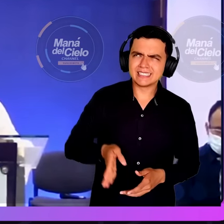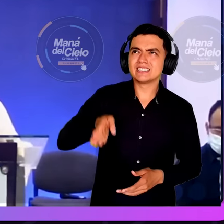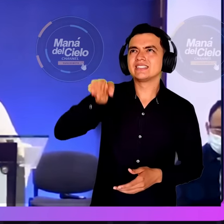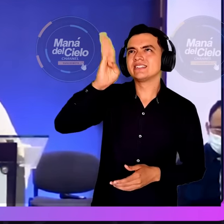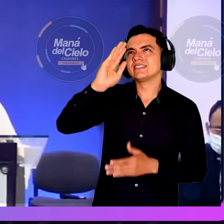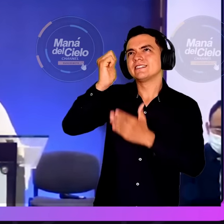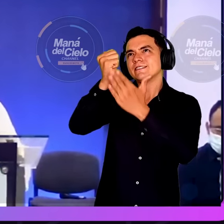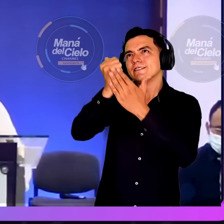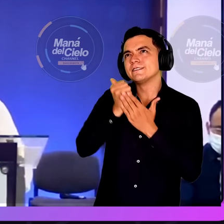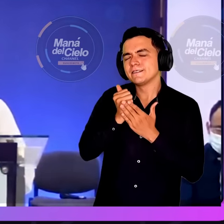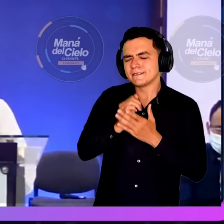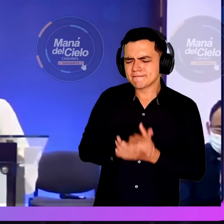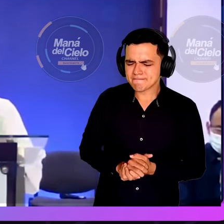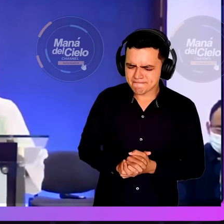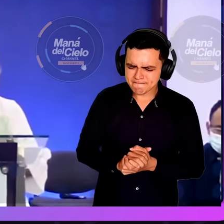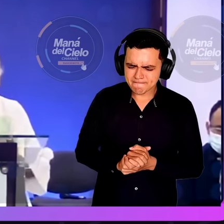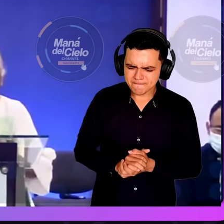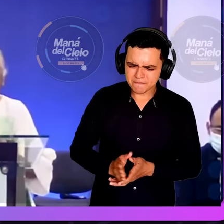¡Ay!